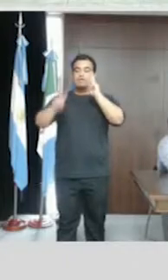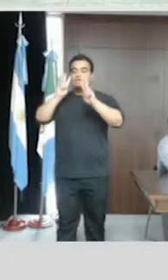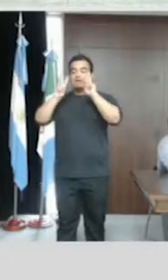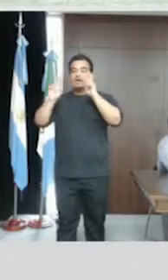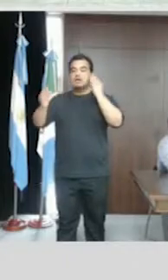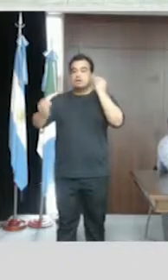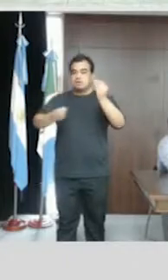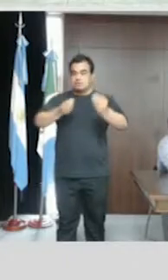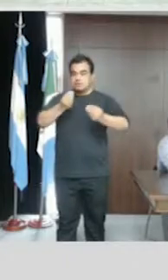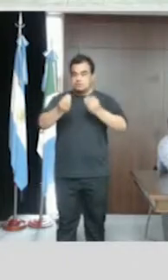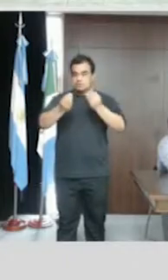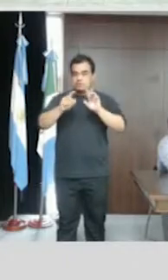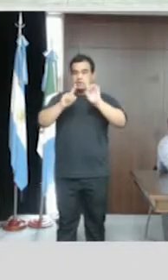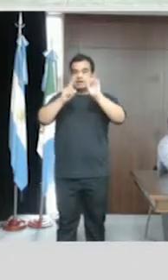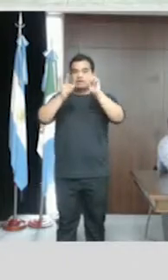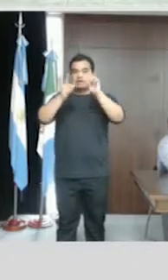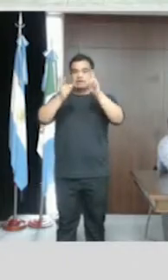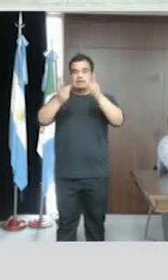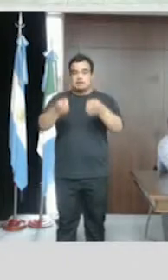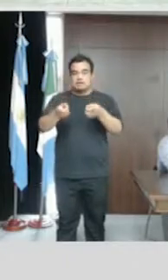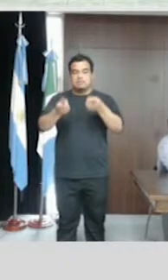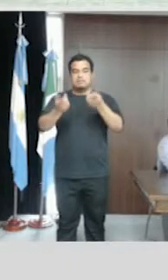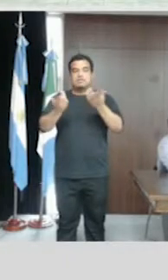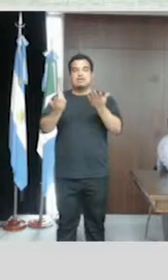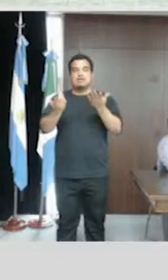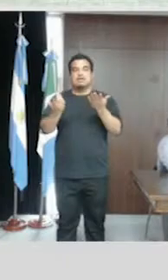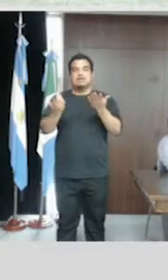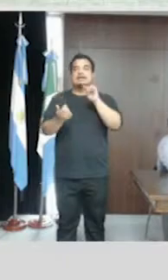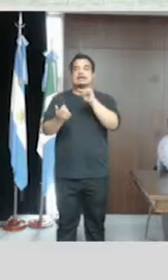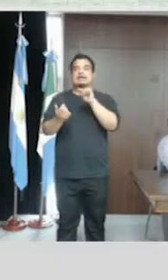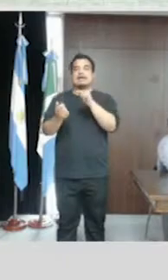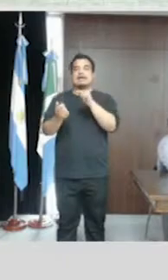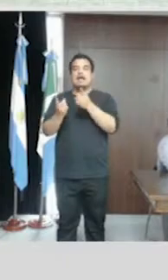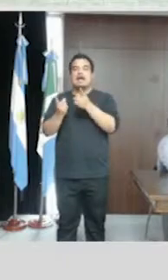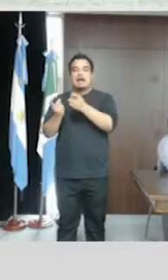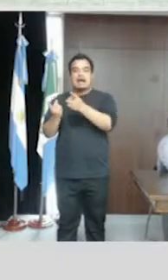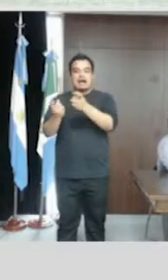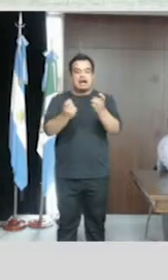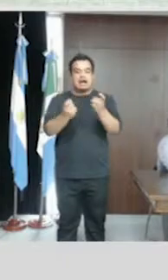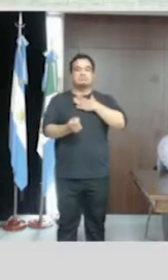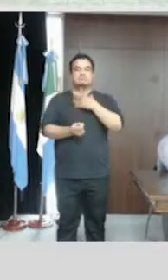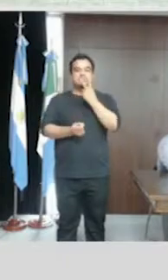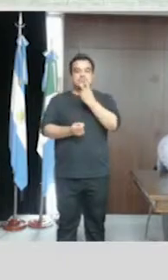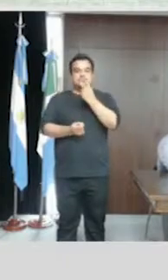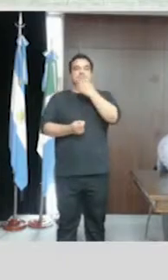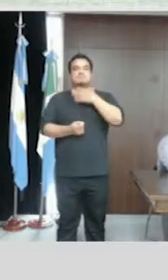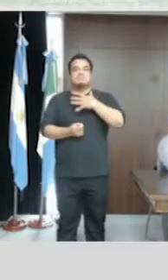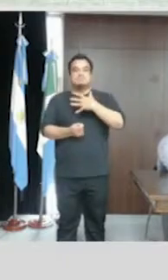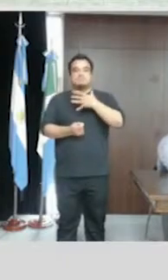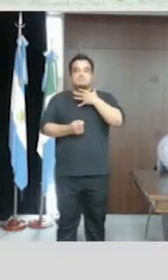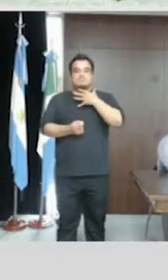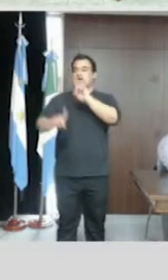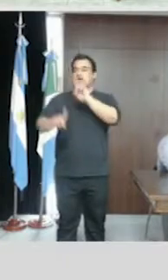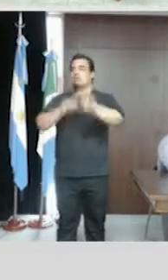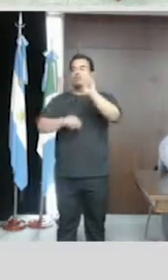tratar de readaptar o captar la agitación. Viene la vieja con un trapo en el